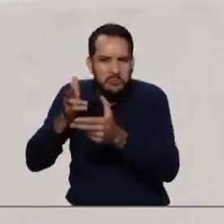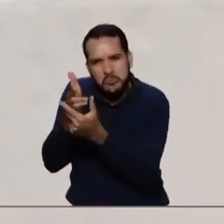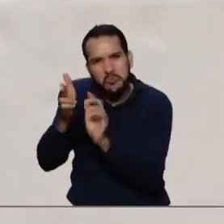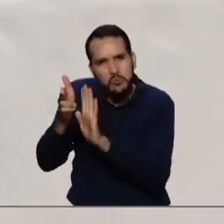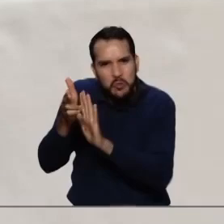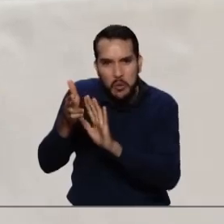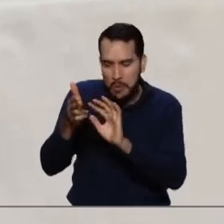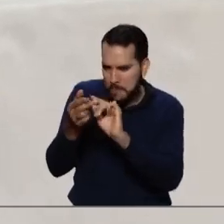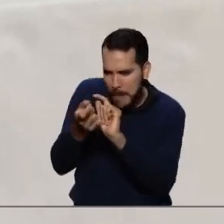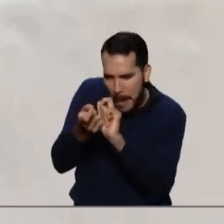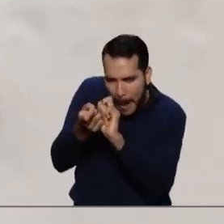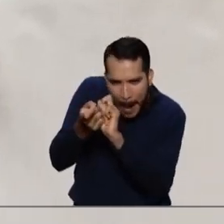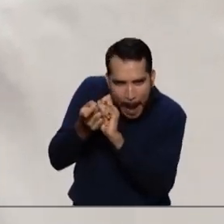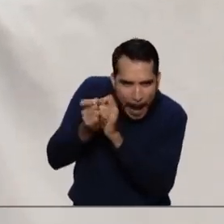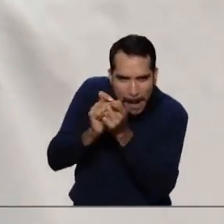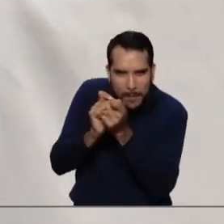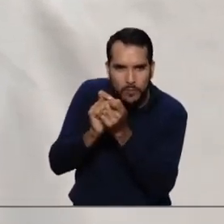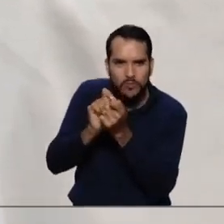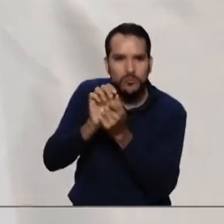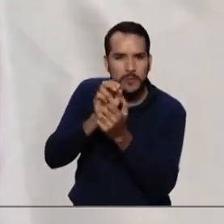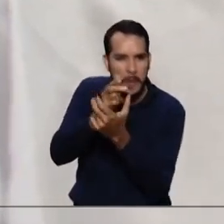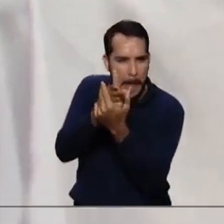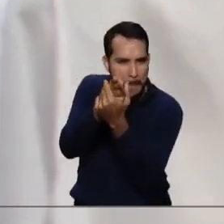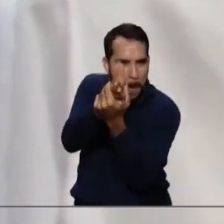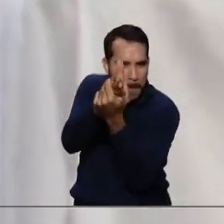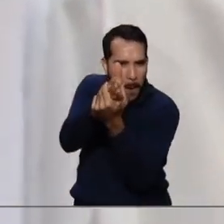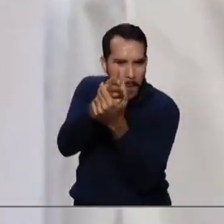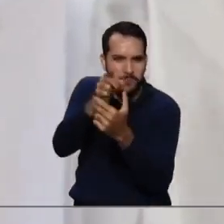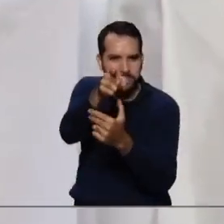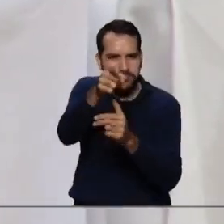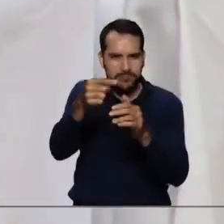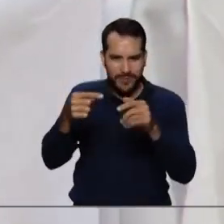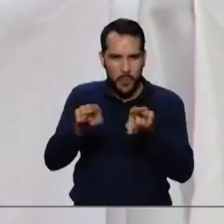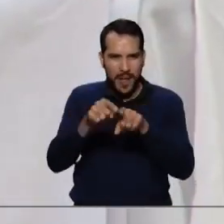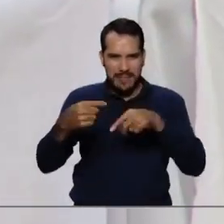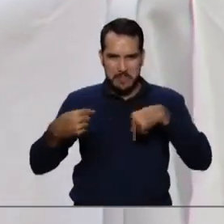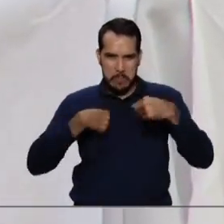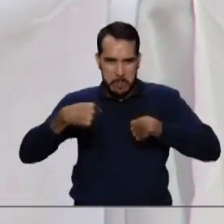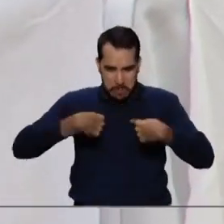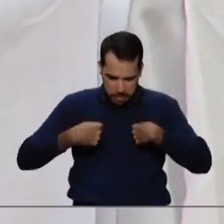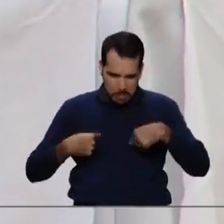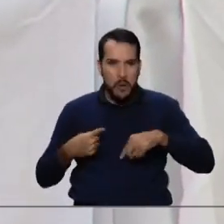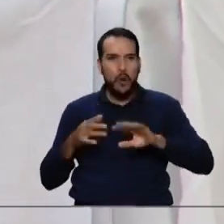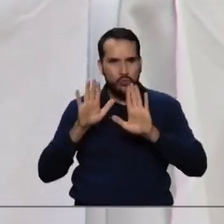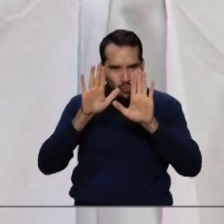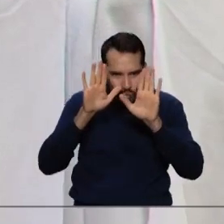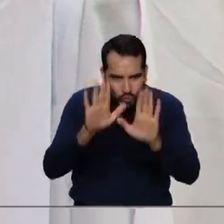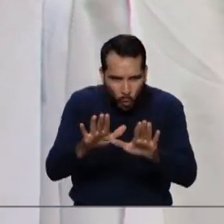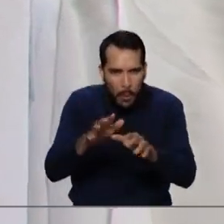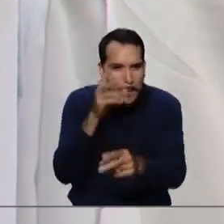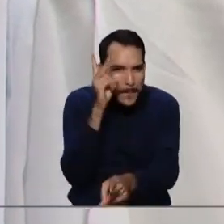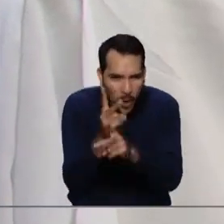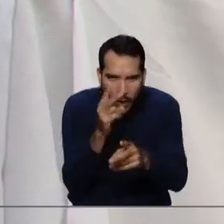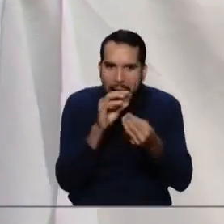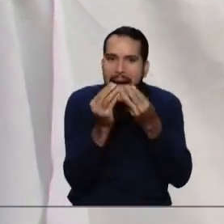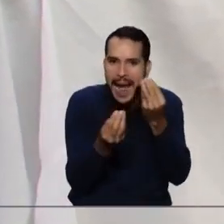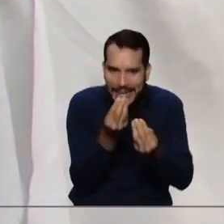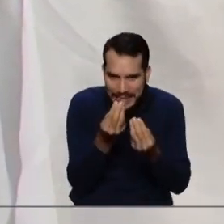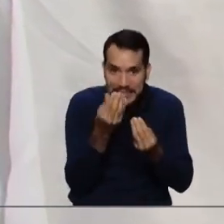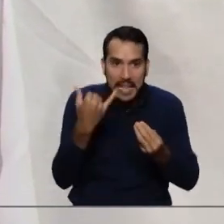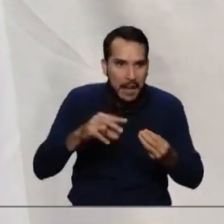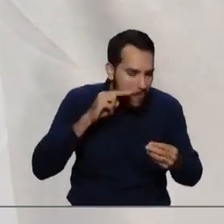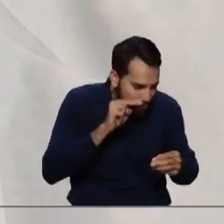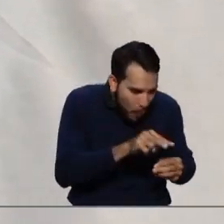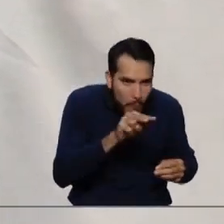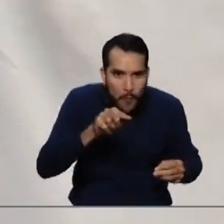esta diligencia de registro de allanamiento se incautan 5 armas de fuego, munición de diferentes calibres, proveedores y los elementos, taladros,